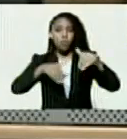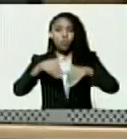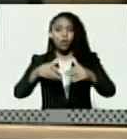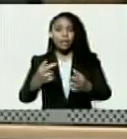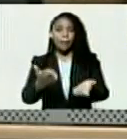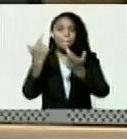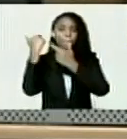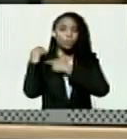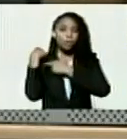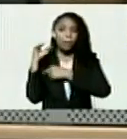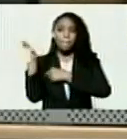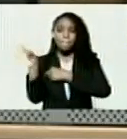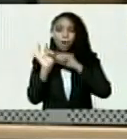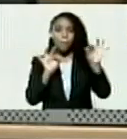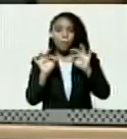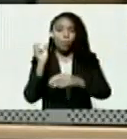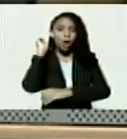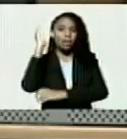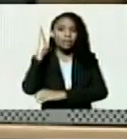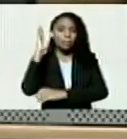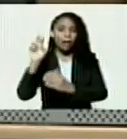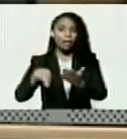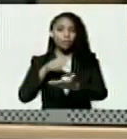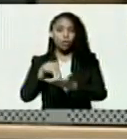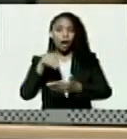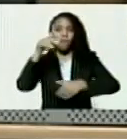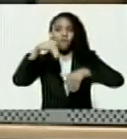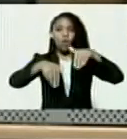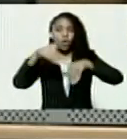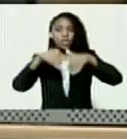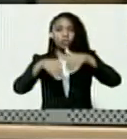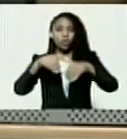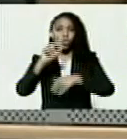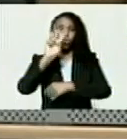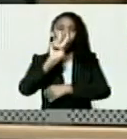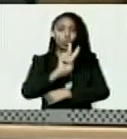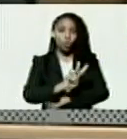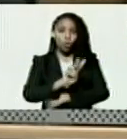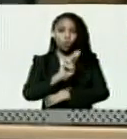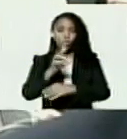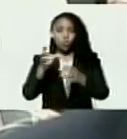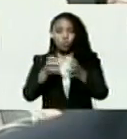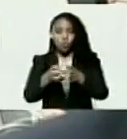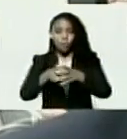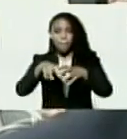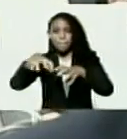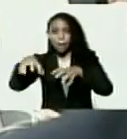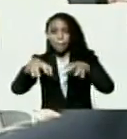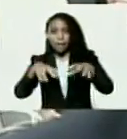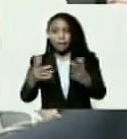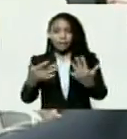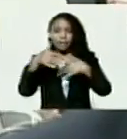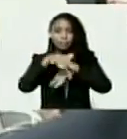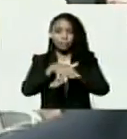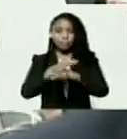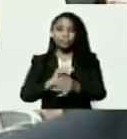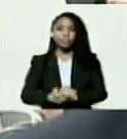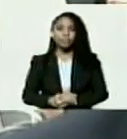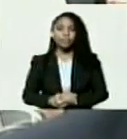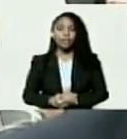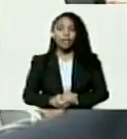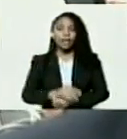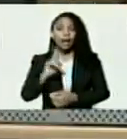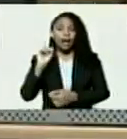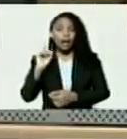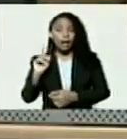o designadas por la Asamblea Nacional con el voto de las 2/3 partes de sus integrantes. Los o las integrantes